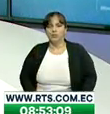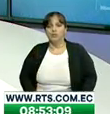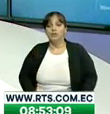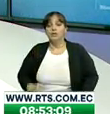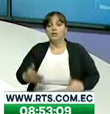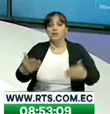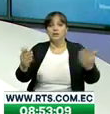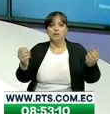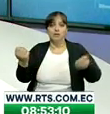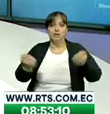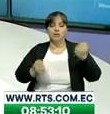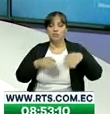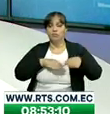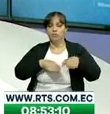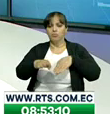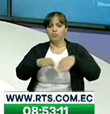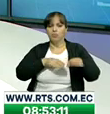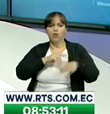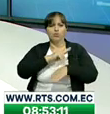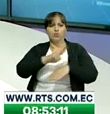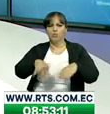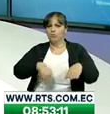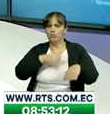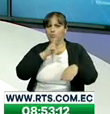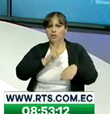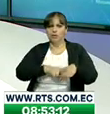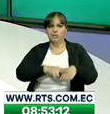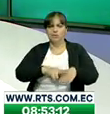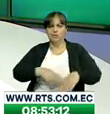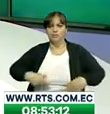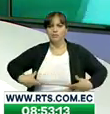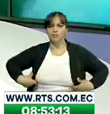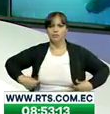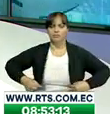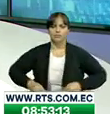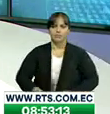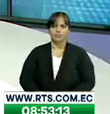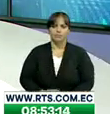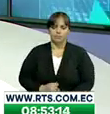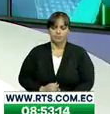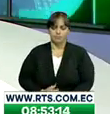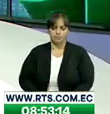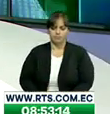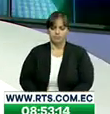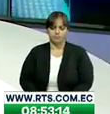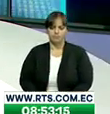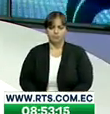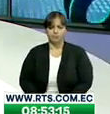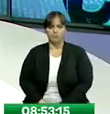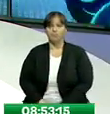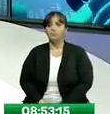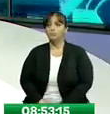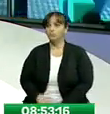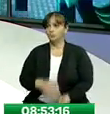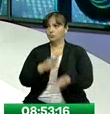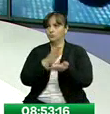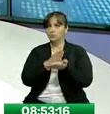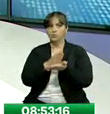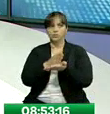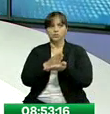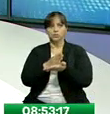se normalizó con mucha tranquilidad bueno tenemos que ir a un corte